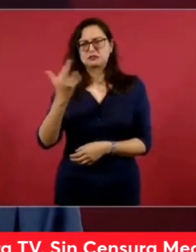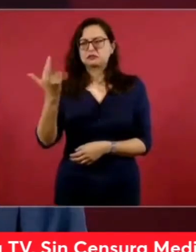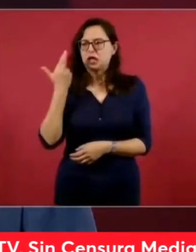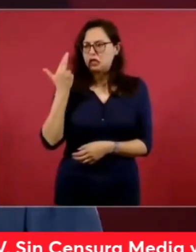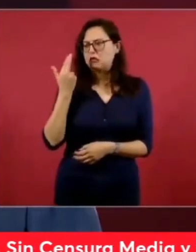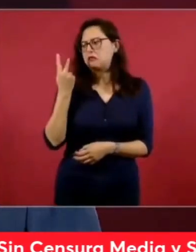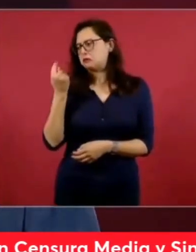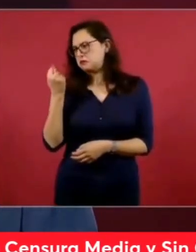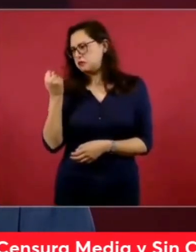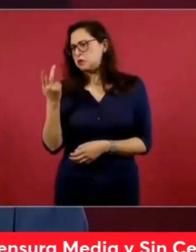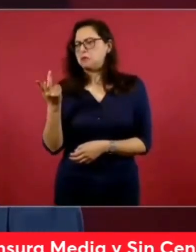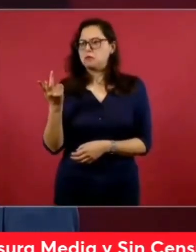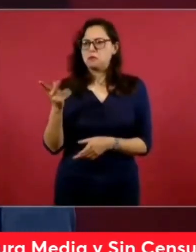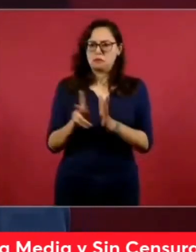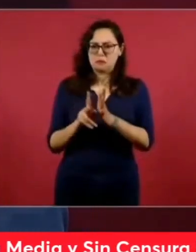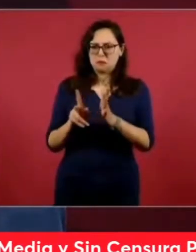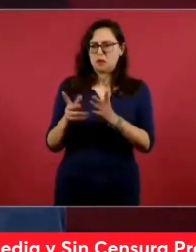del periodismo.